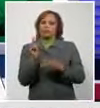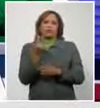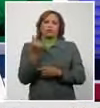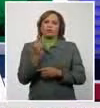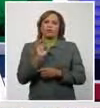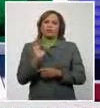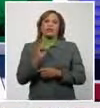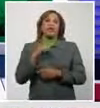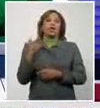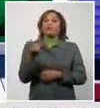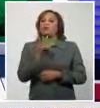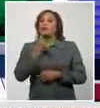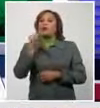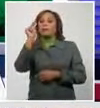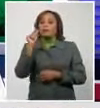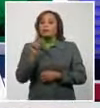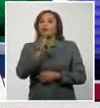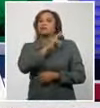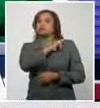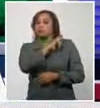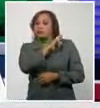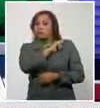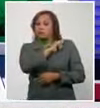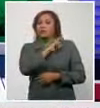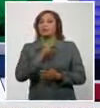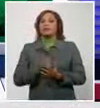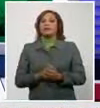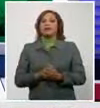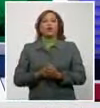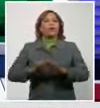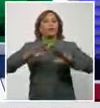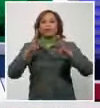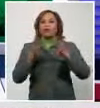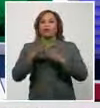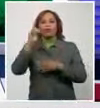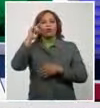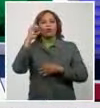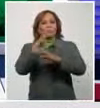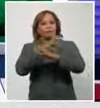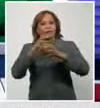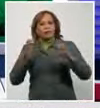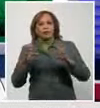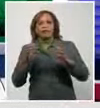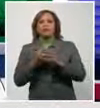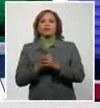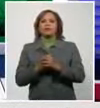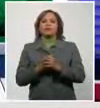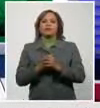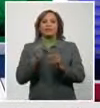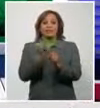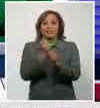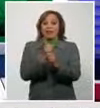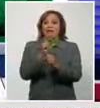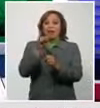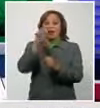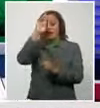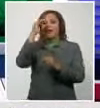las personas responsables, todos los científicos de nuestro país que tienen que ver con el campo de la